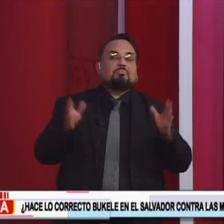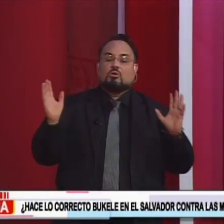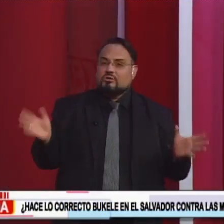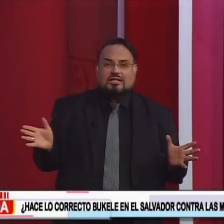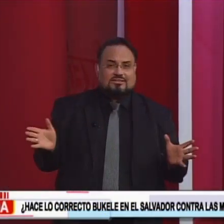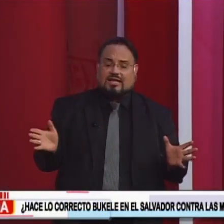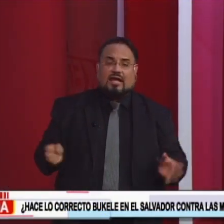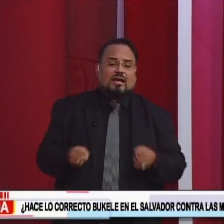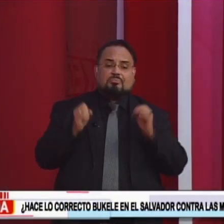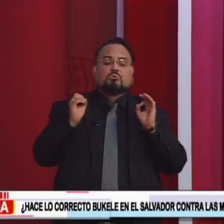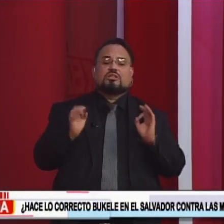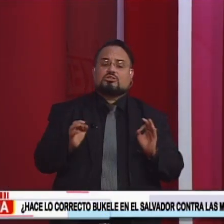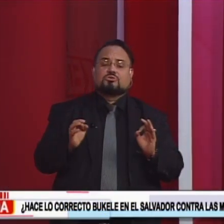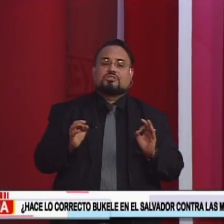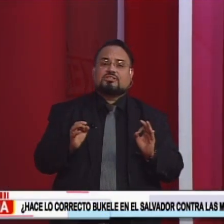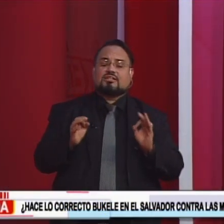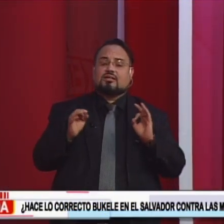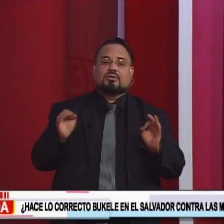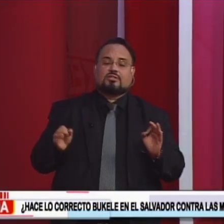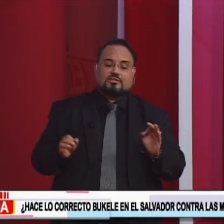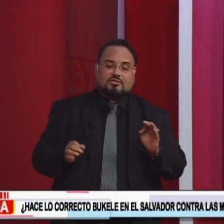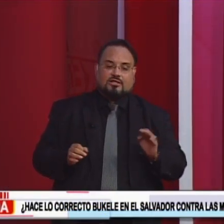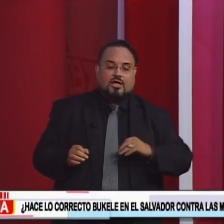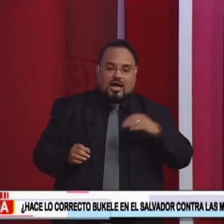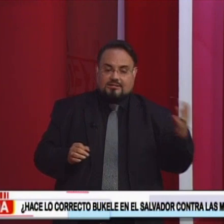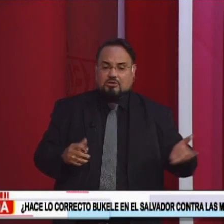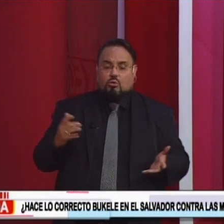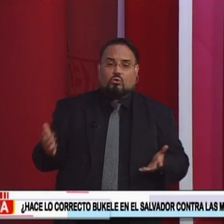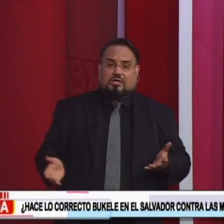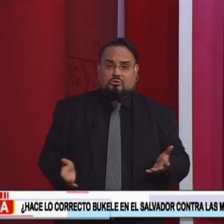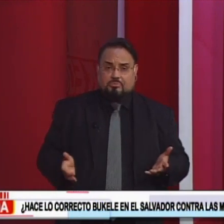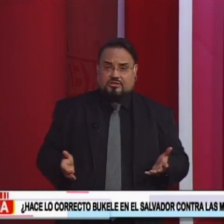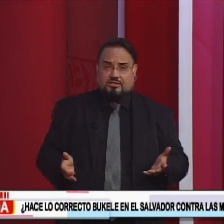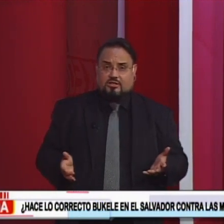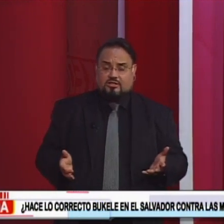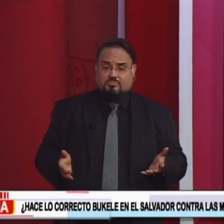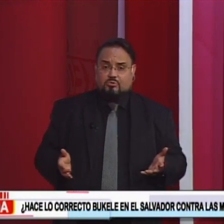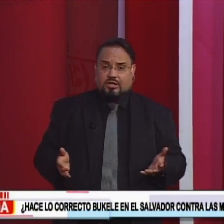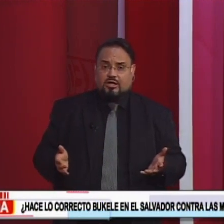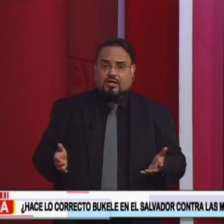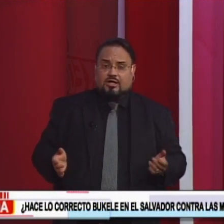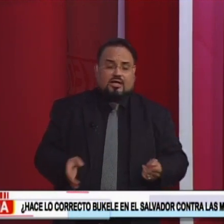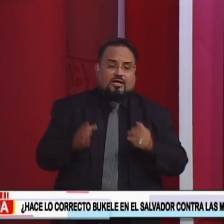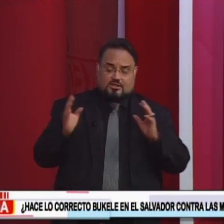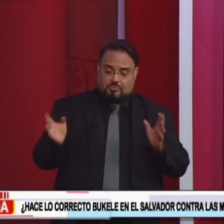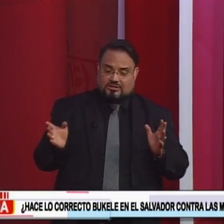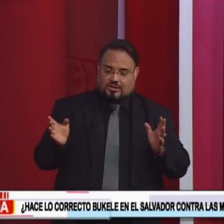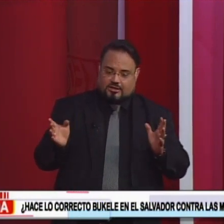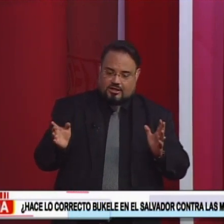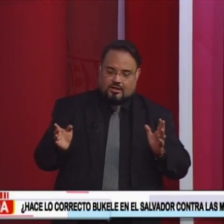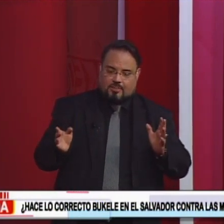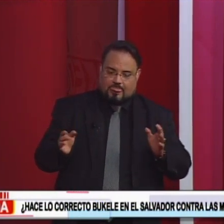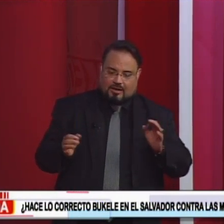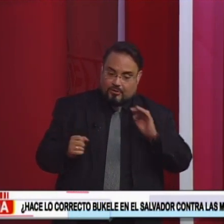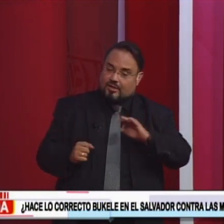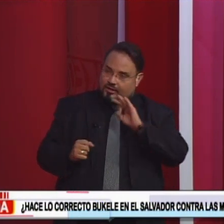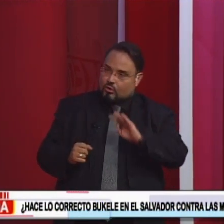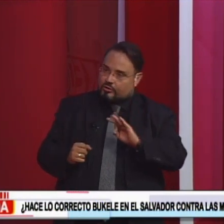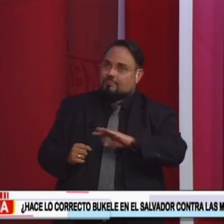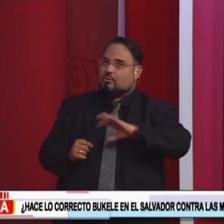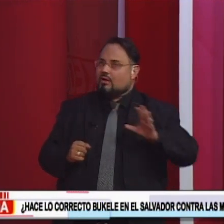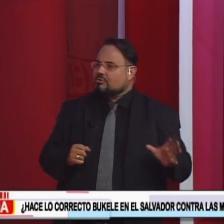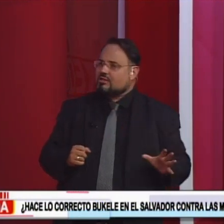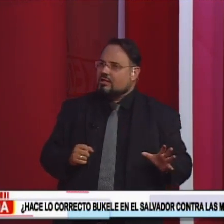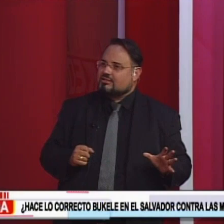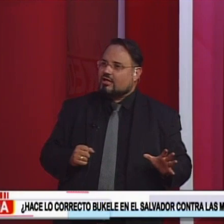la pregunta es clara la pregunta es concisa televidentes y sandy hace lo correcto el presidente en allí porque él y la respuesta aquí la voy a dar